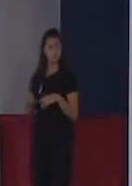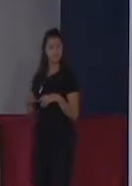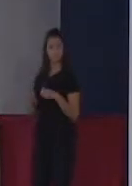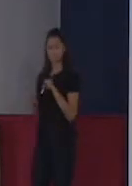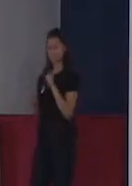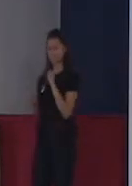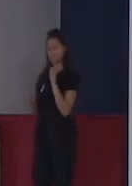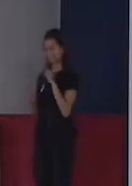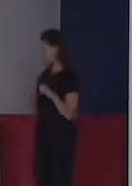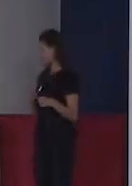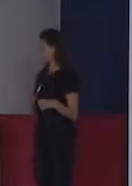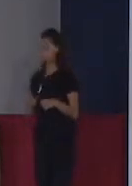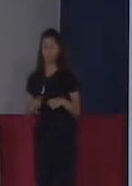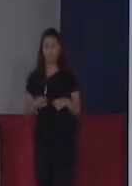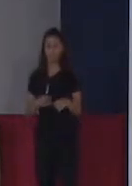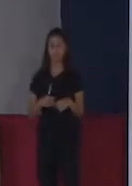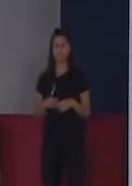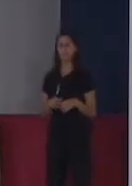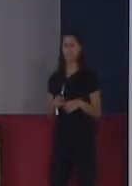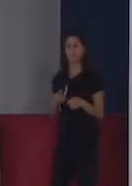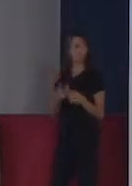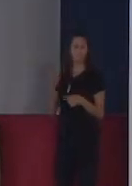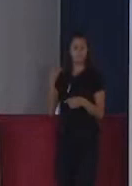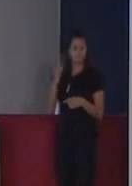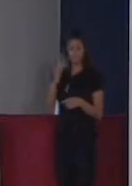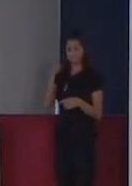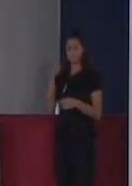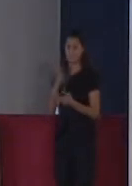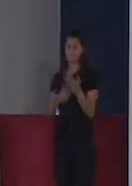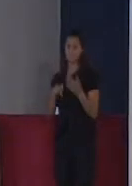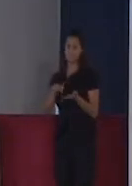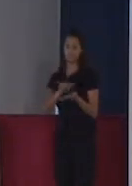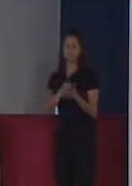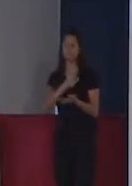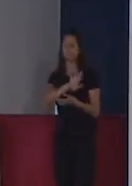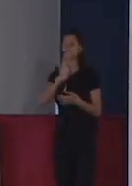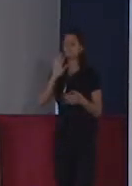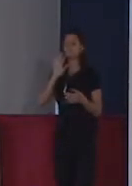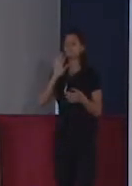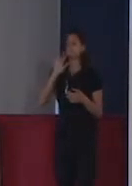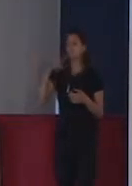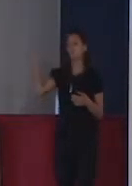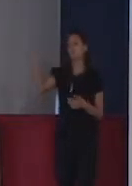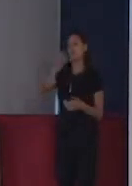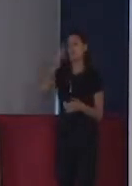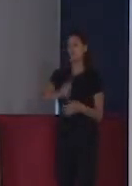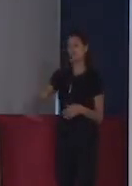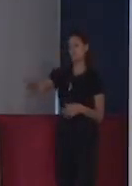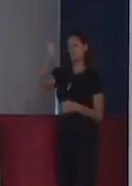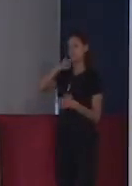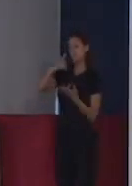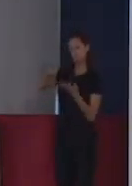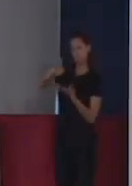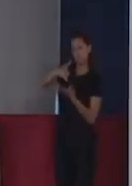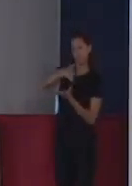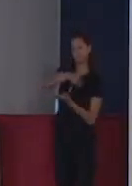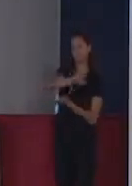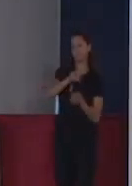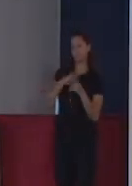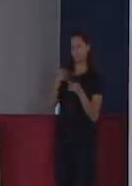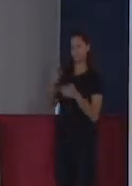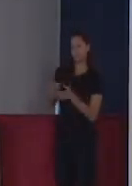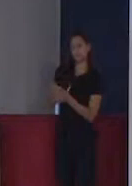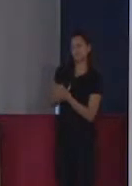Ya lo que se ha visto es que si bien estos son lineamientos generales, por ejemplo, lineamientos a nivel nacional, se han dado intentos